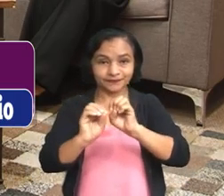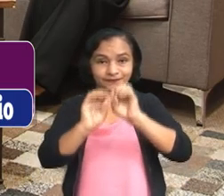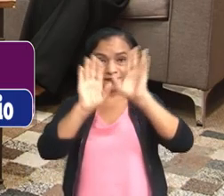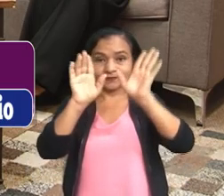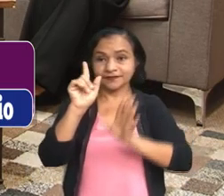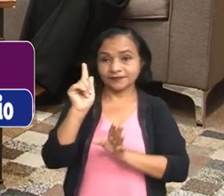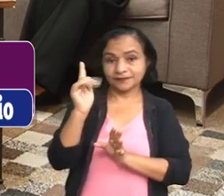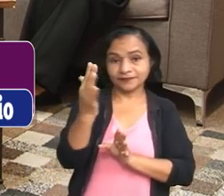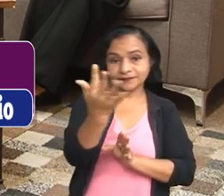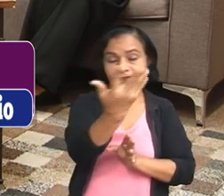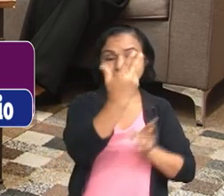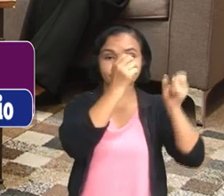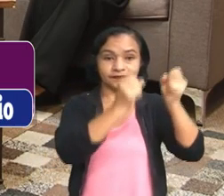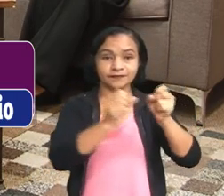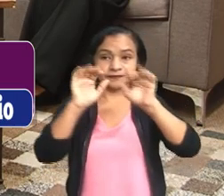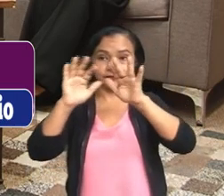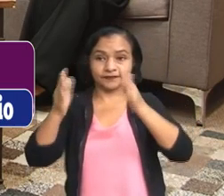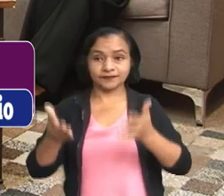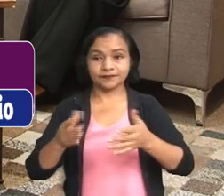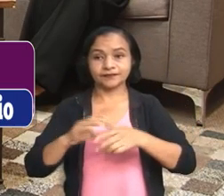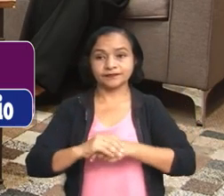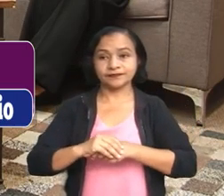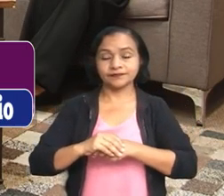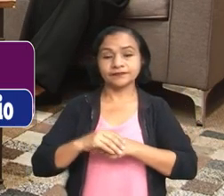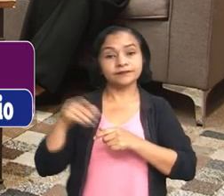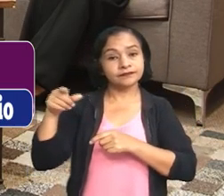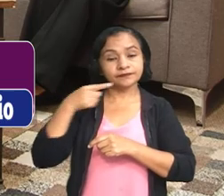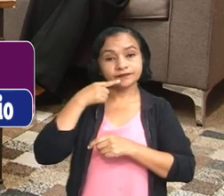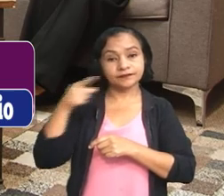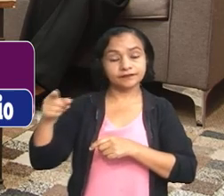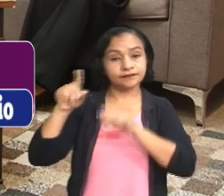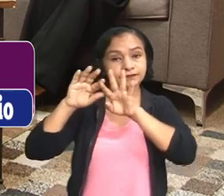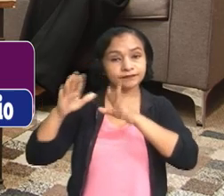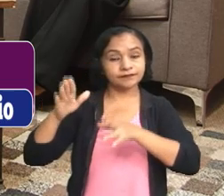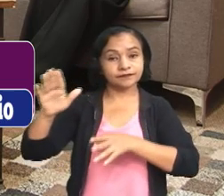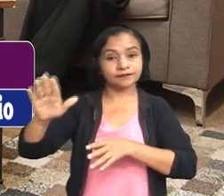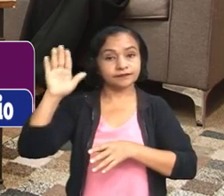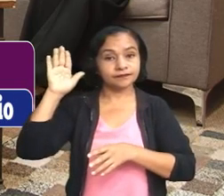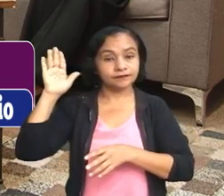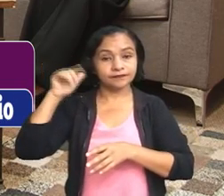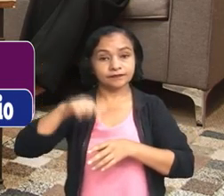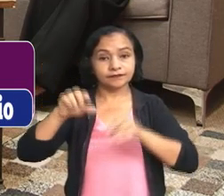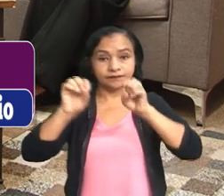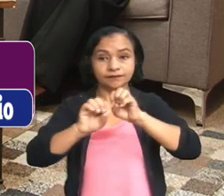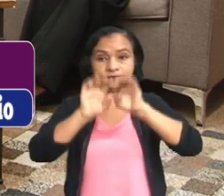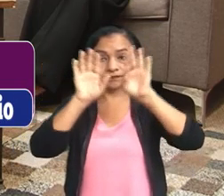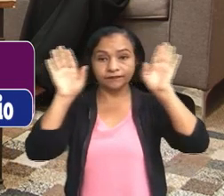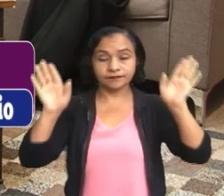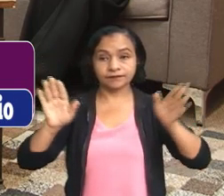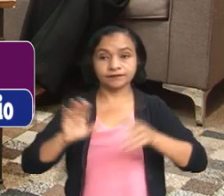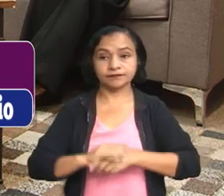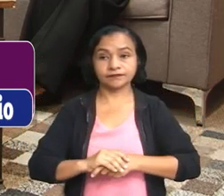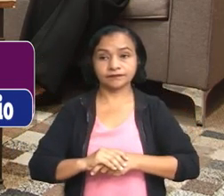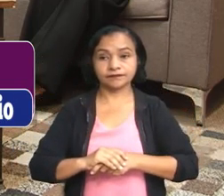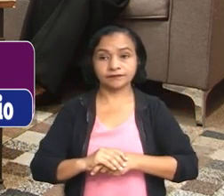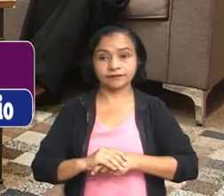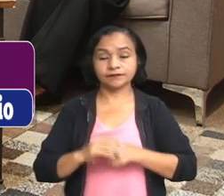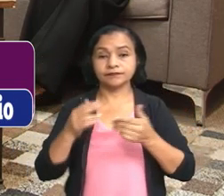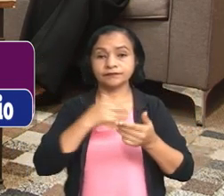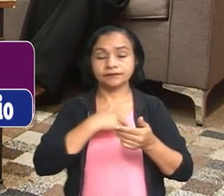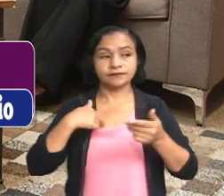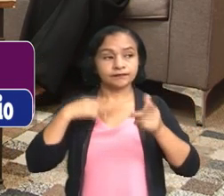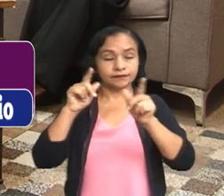todas, ¿verdad? Ya decía María Gilma, nuestro compromiso del día en esta mañana es como la antesala a la